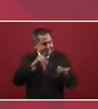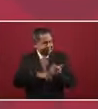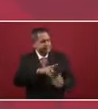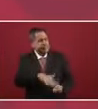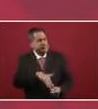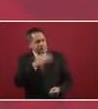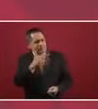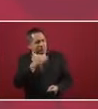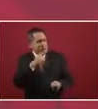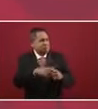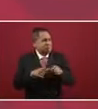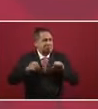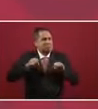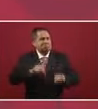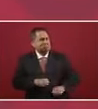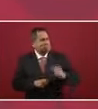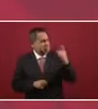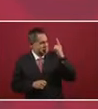de la prepotencia,